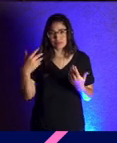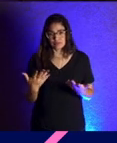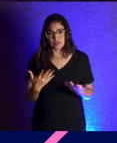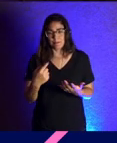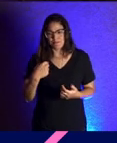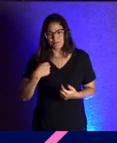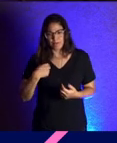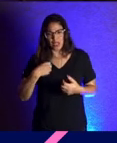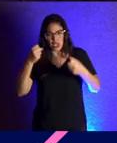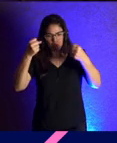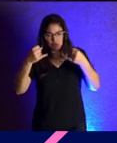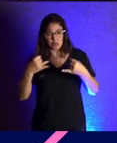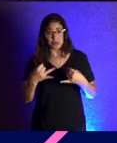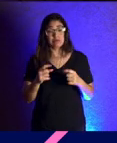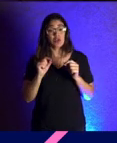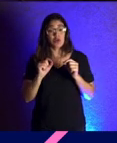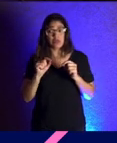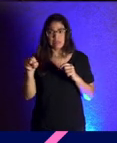que hay en este